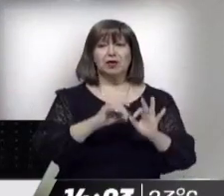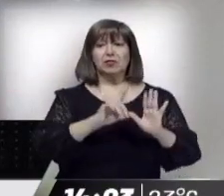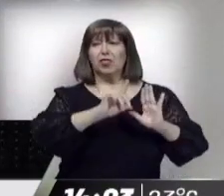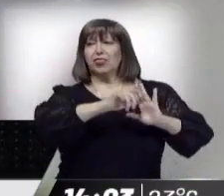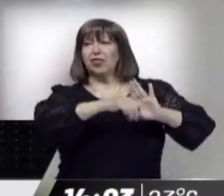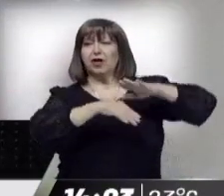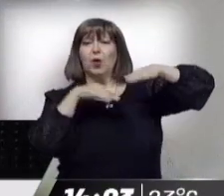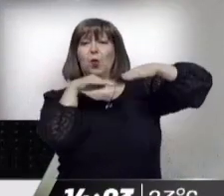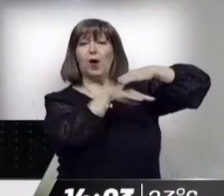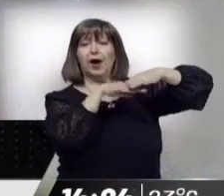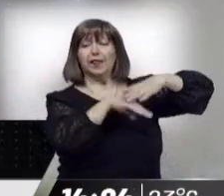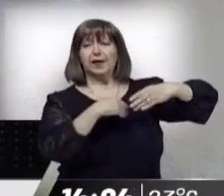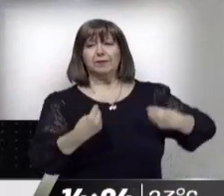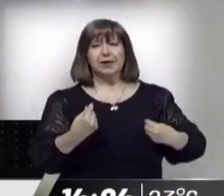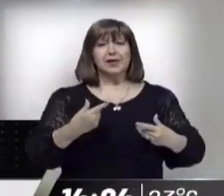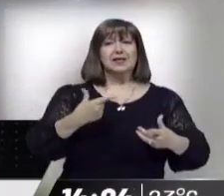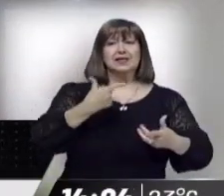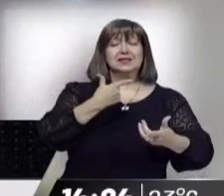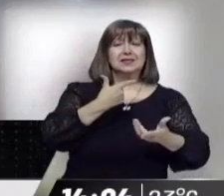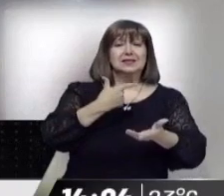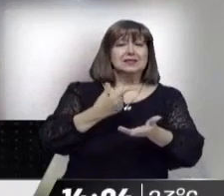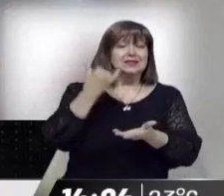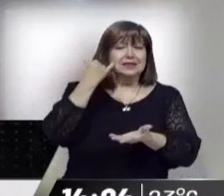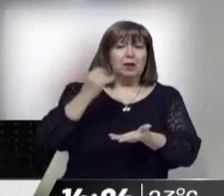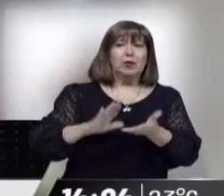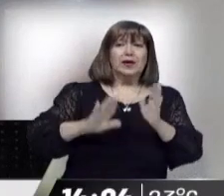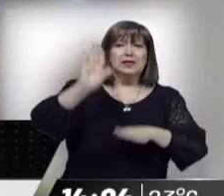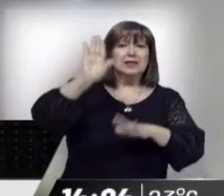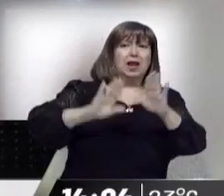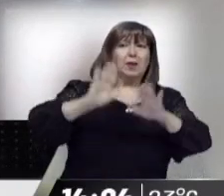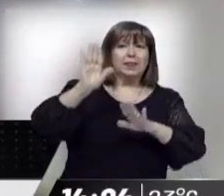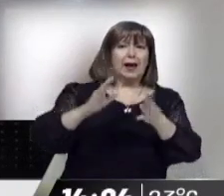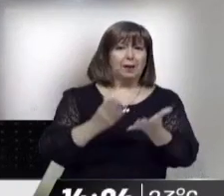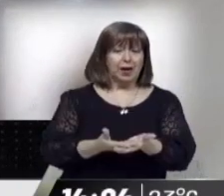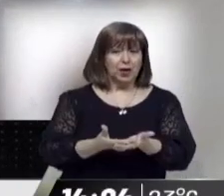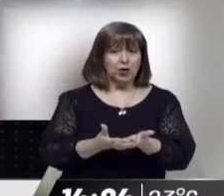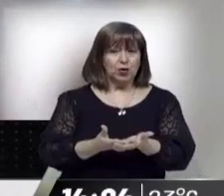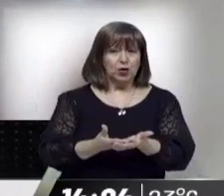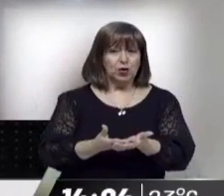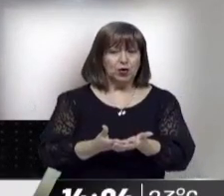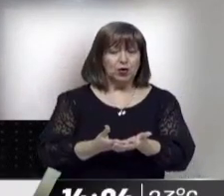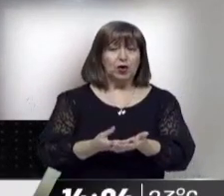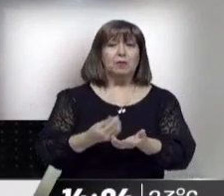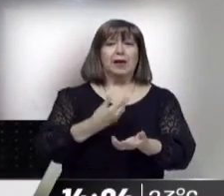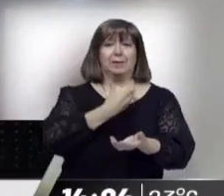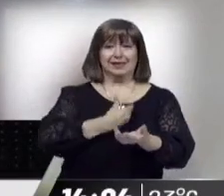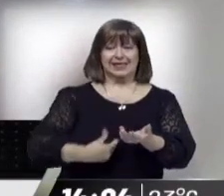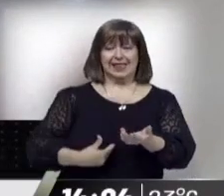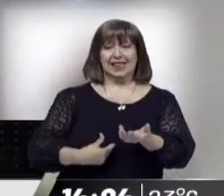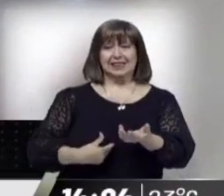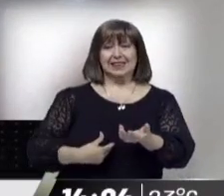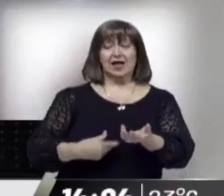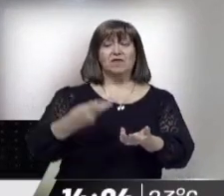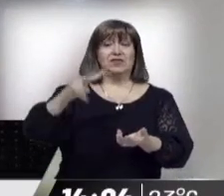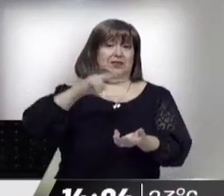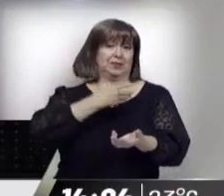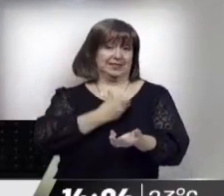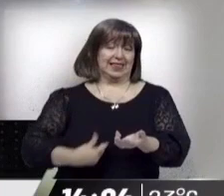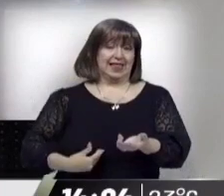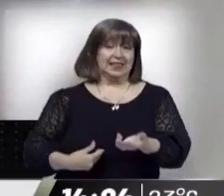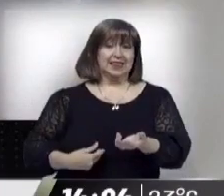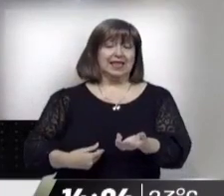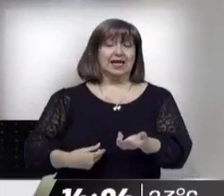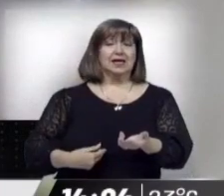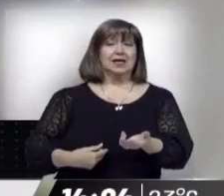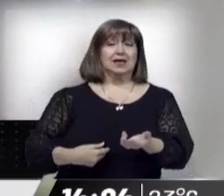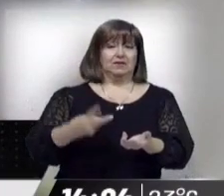¿Por qué? Porque saben que estaba mal. Es más, cuando la presidenta del Senado, la vicepresidenta de la Nación, que ella explica, bueno, yo no soy senadora,